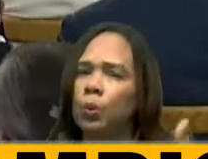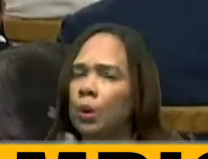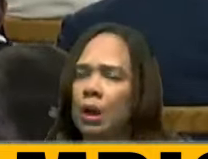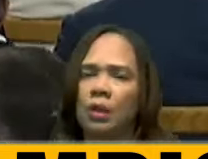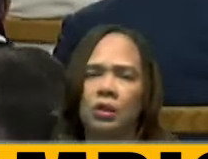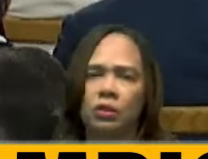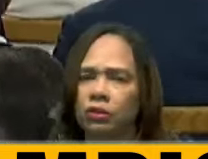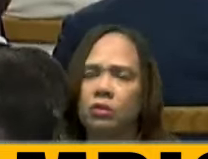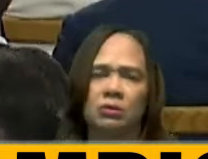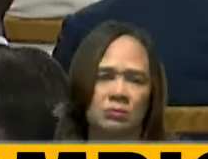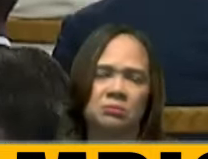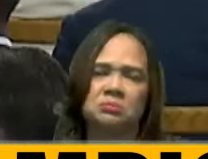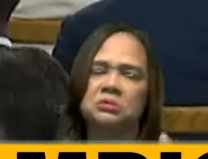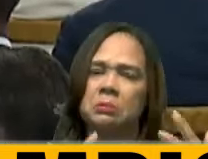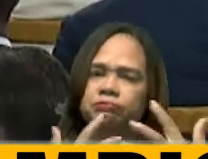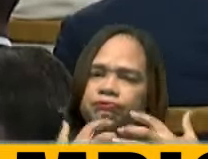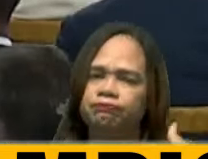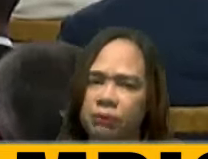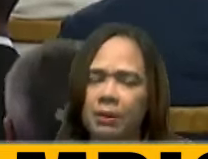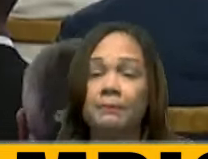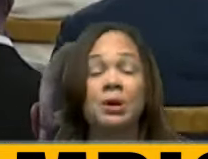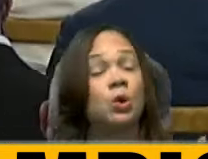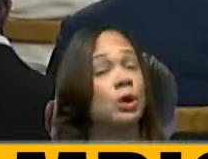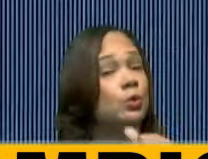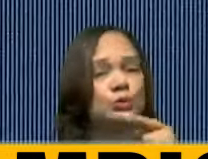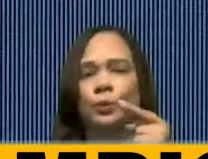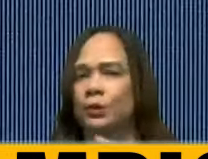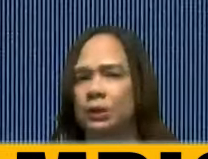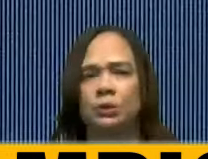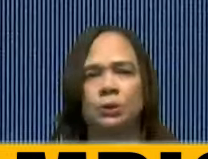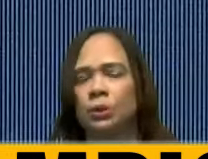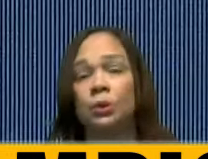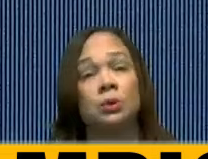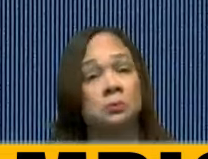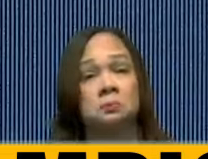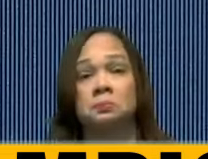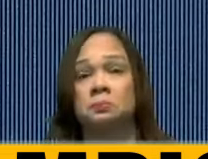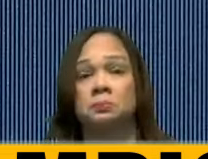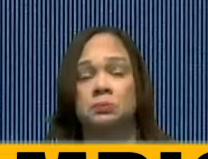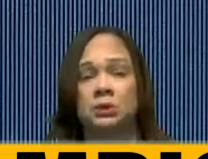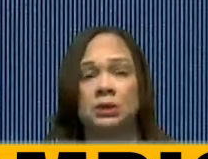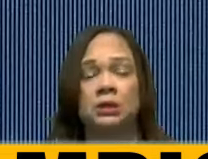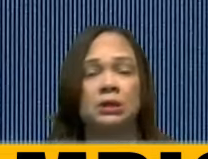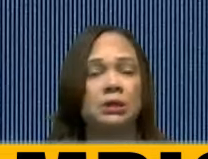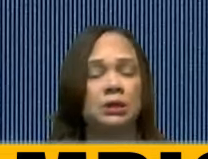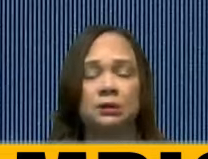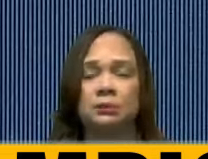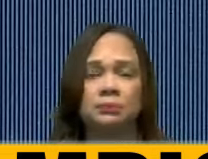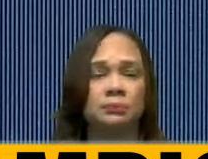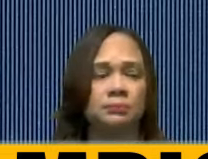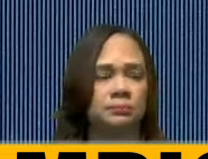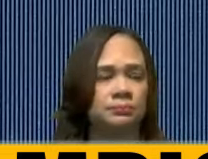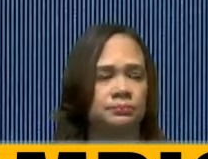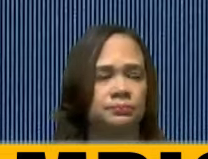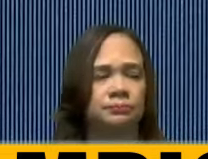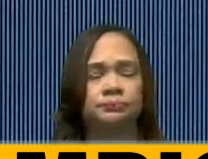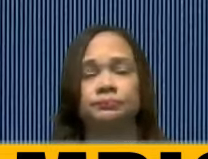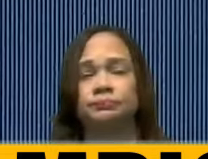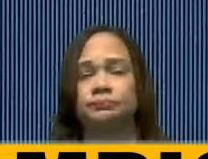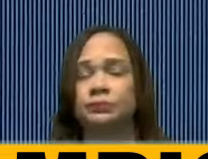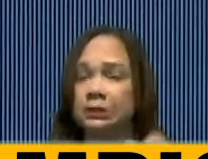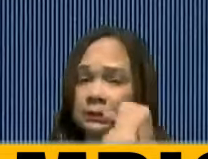van deteriorando lo que no es razonable y no va en eh en la línea de la